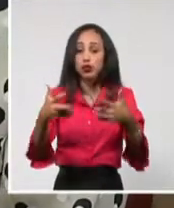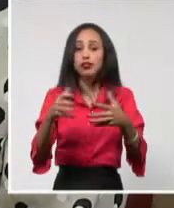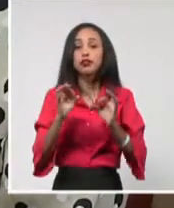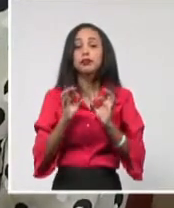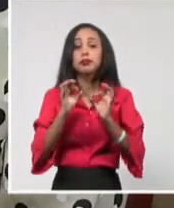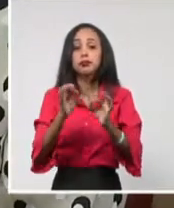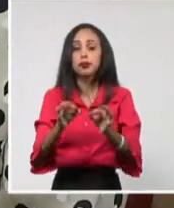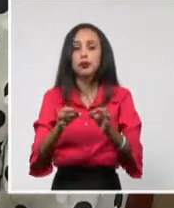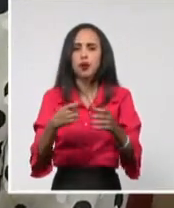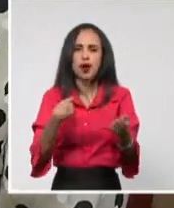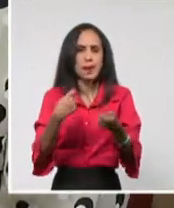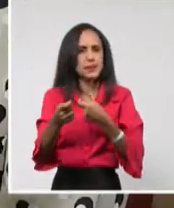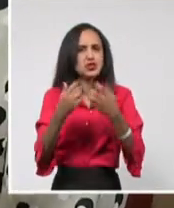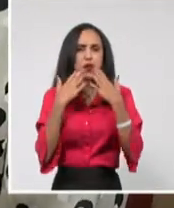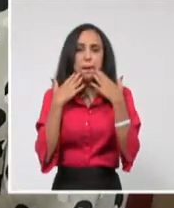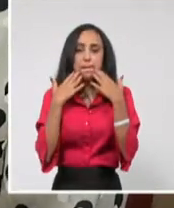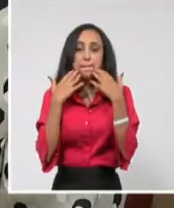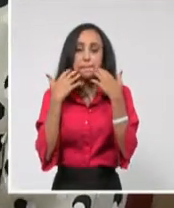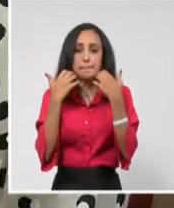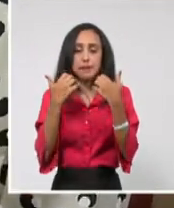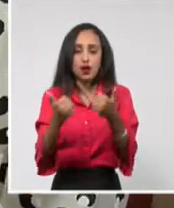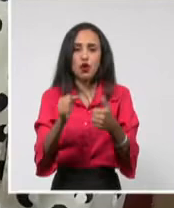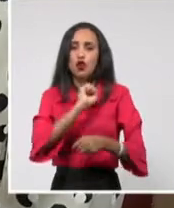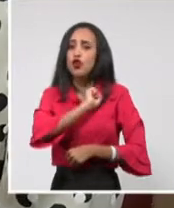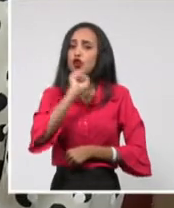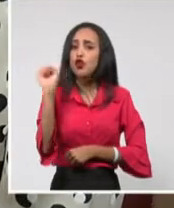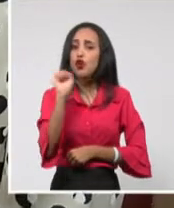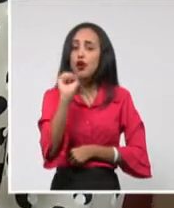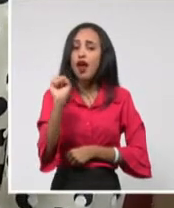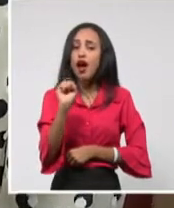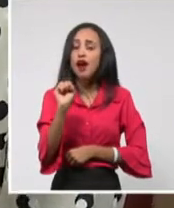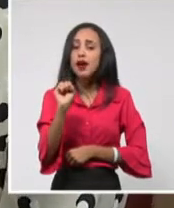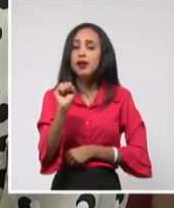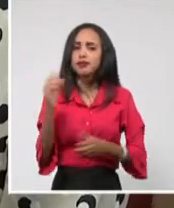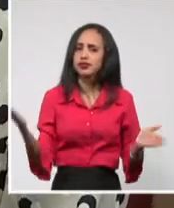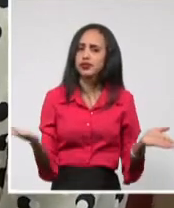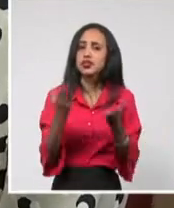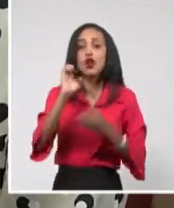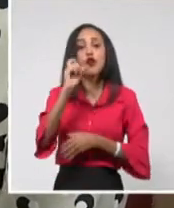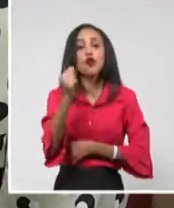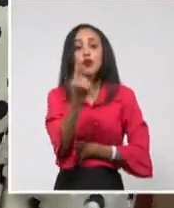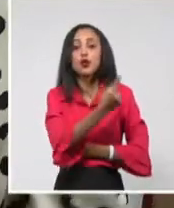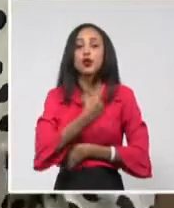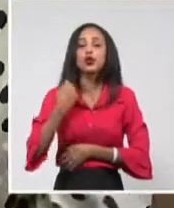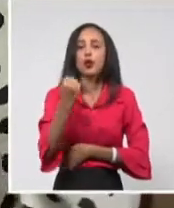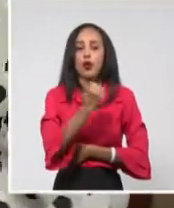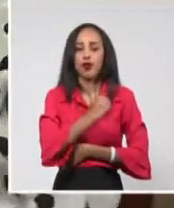las inversiones con capital foráneo y lograr el crecimiento económico al que aspiramos todos como